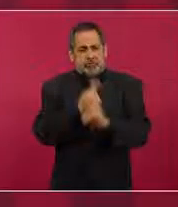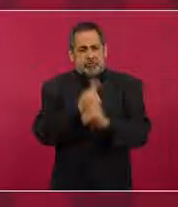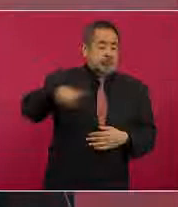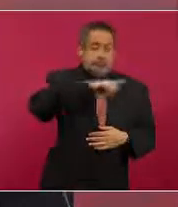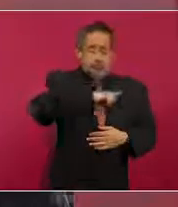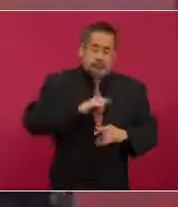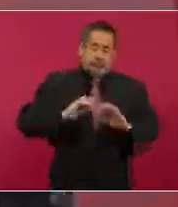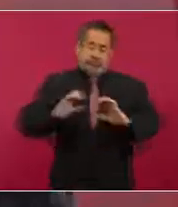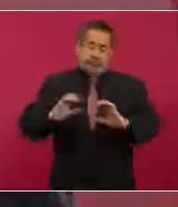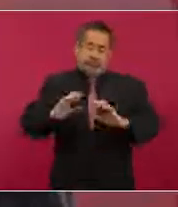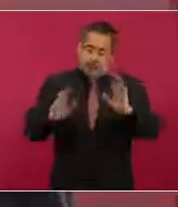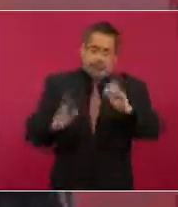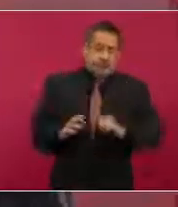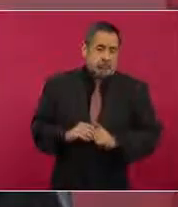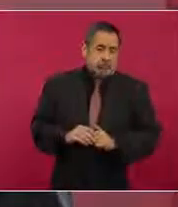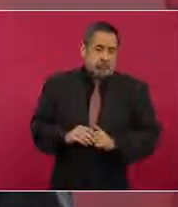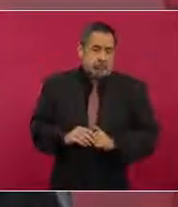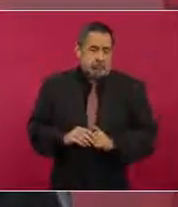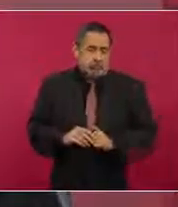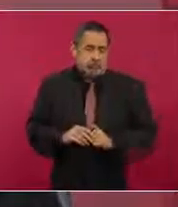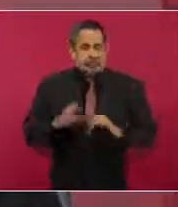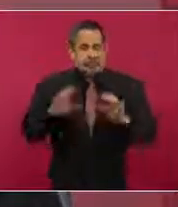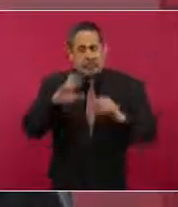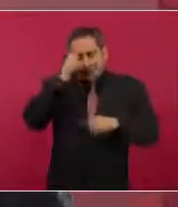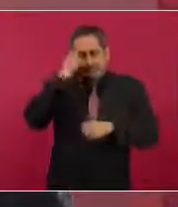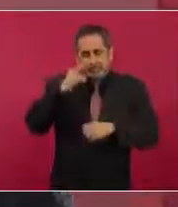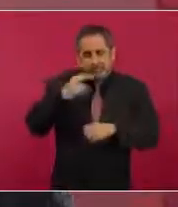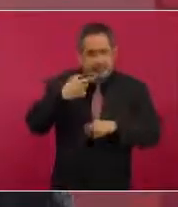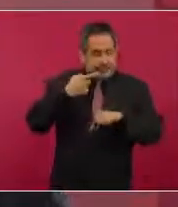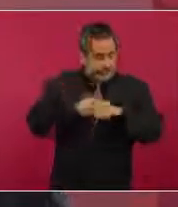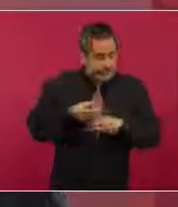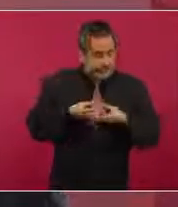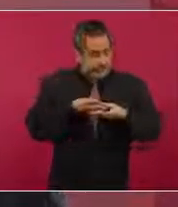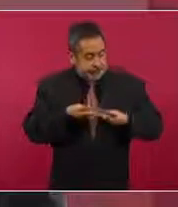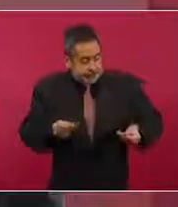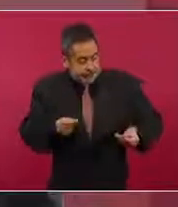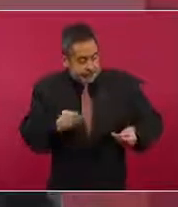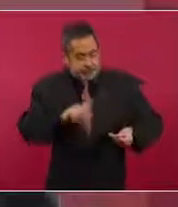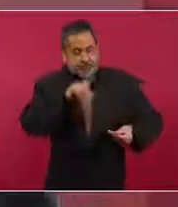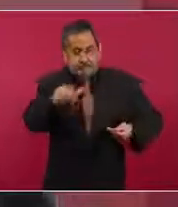porque hay efectos secundarios.